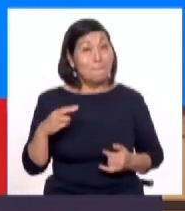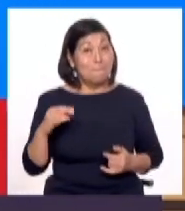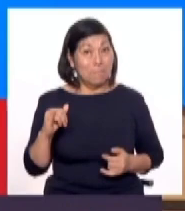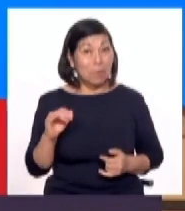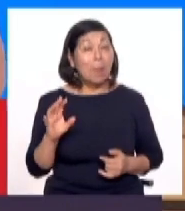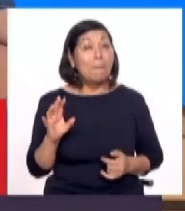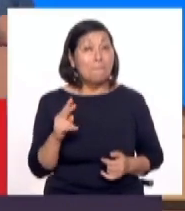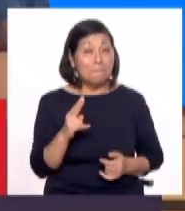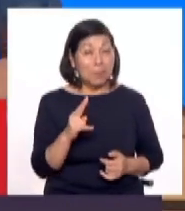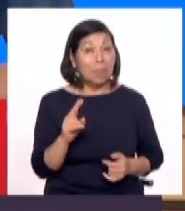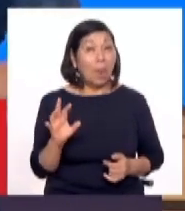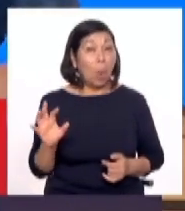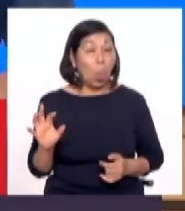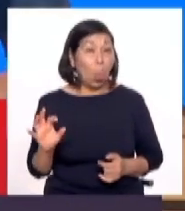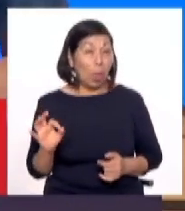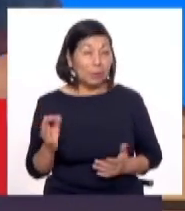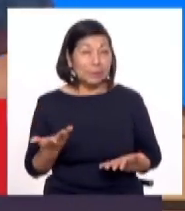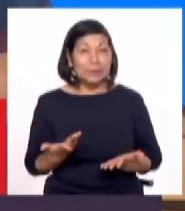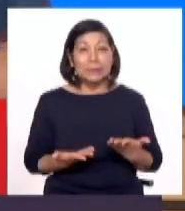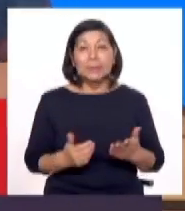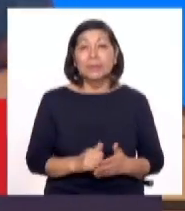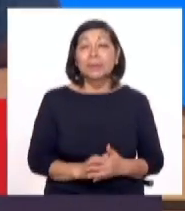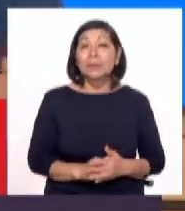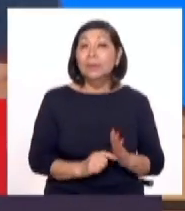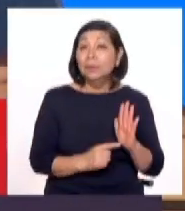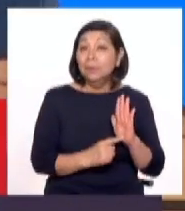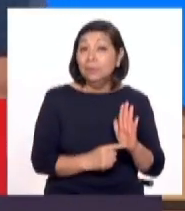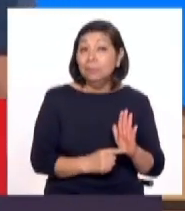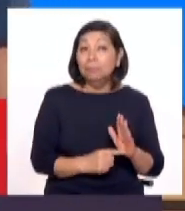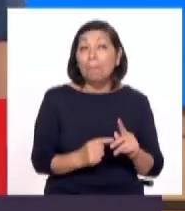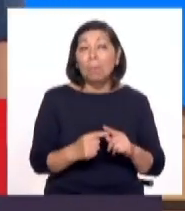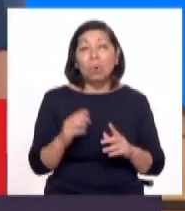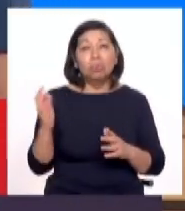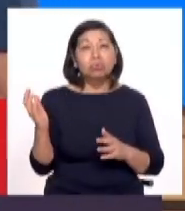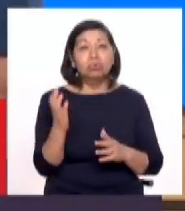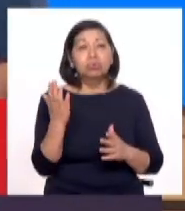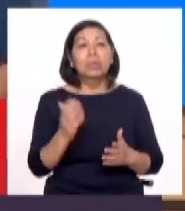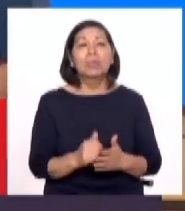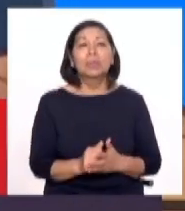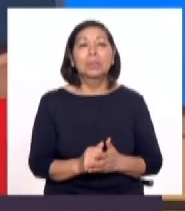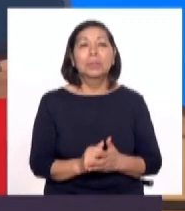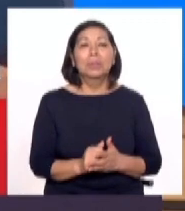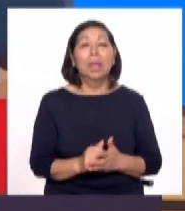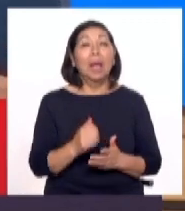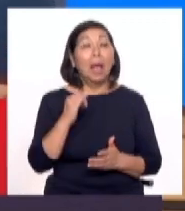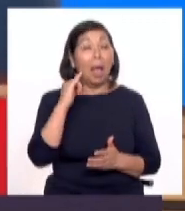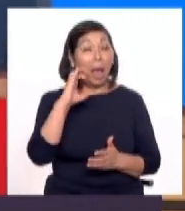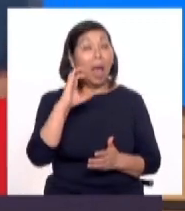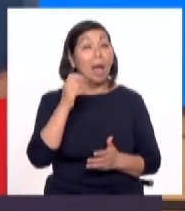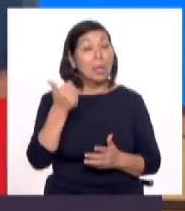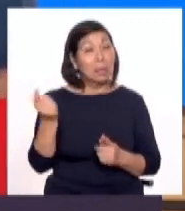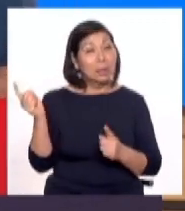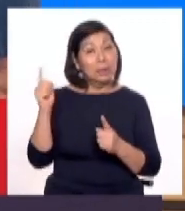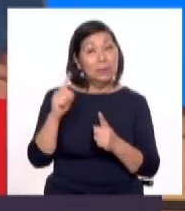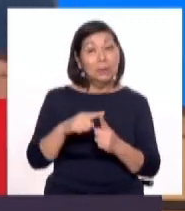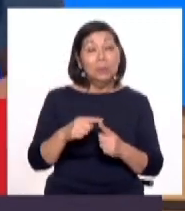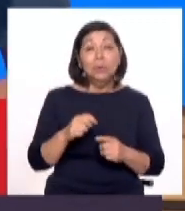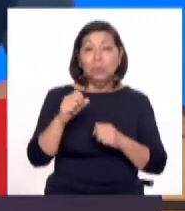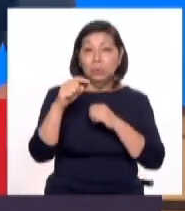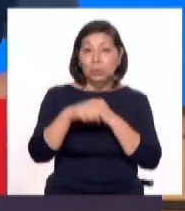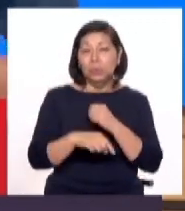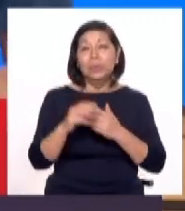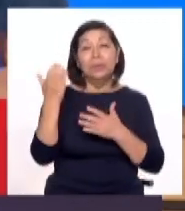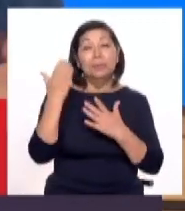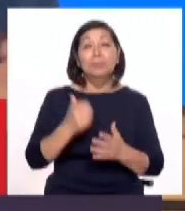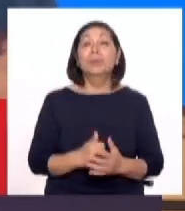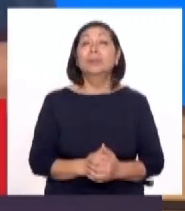29 se espera ráfagas de Viento y presencia de polvo principalmente en la zona de ica hasta el Sur de